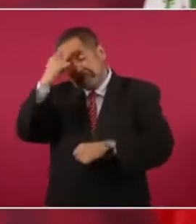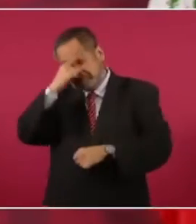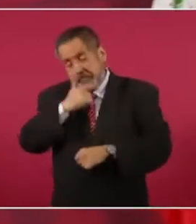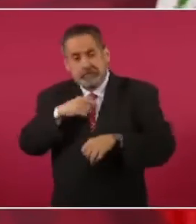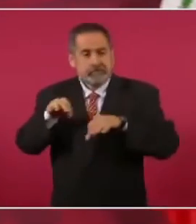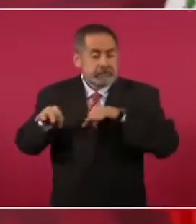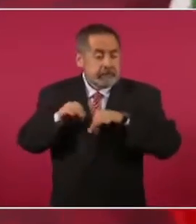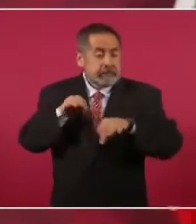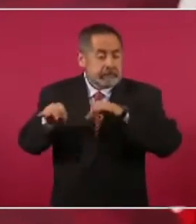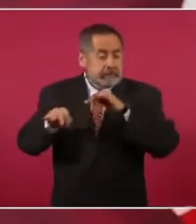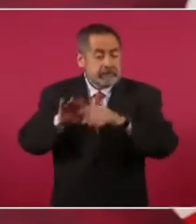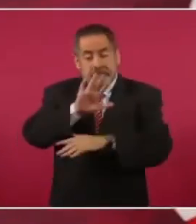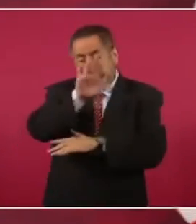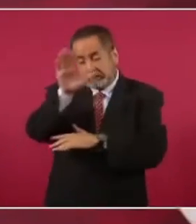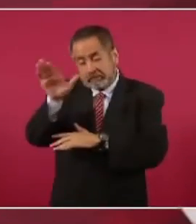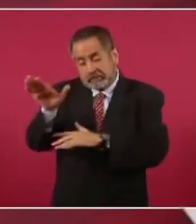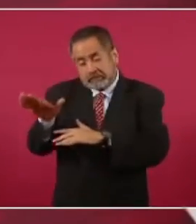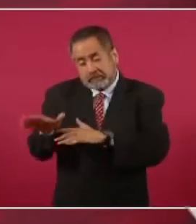mucho,